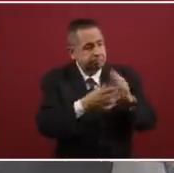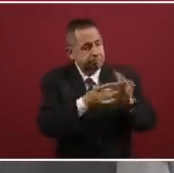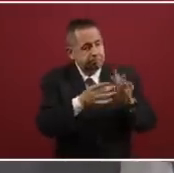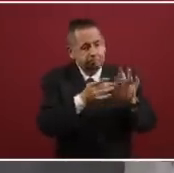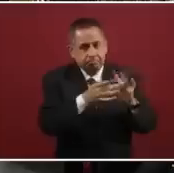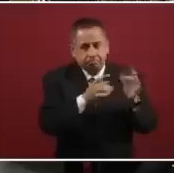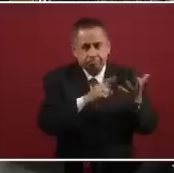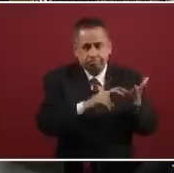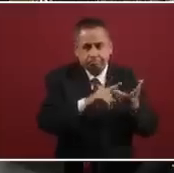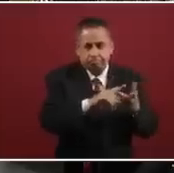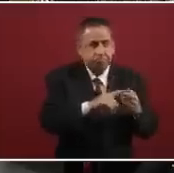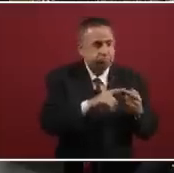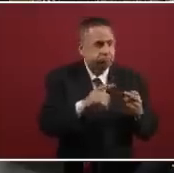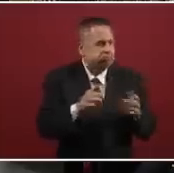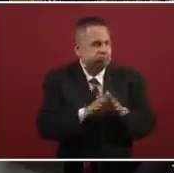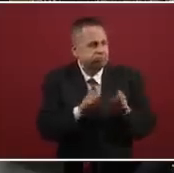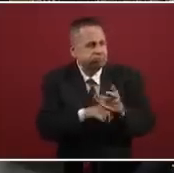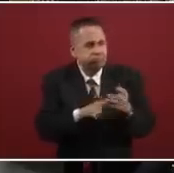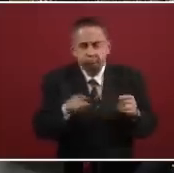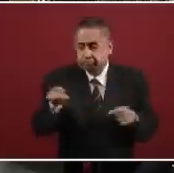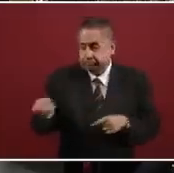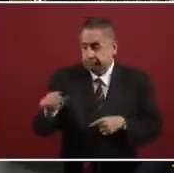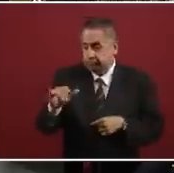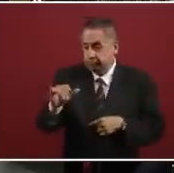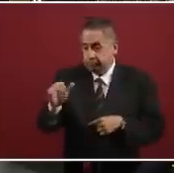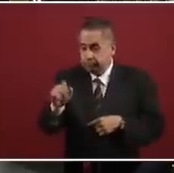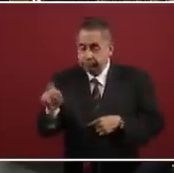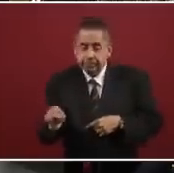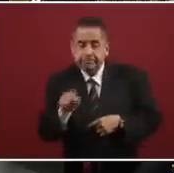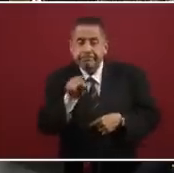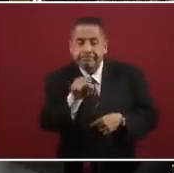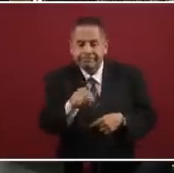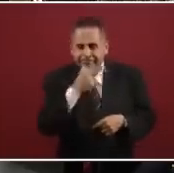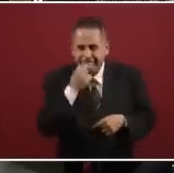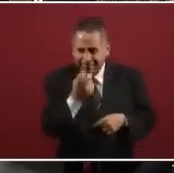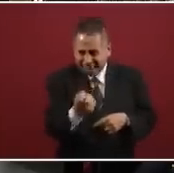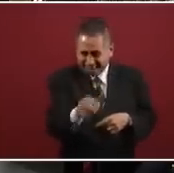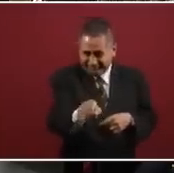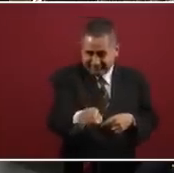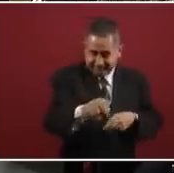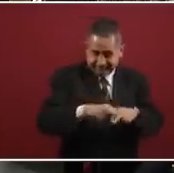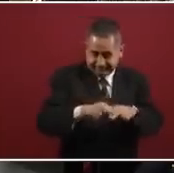Es uno de los cronistas más importantes del periodismo en México.